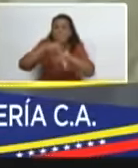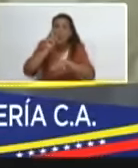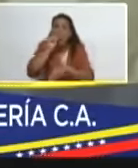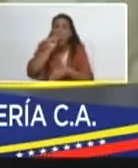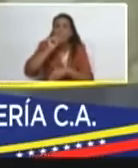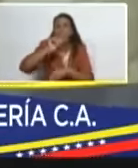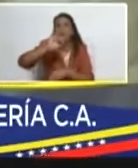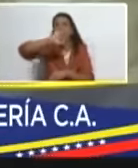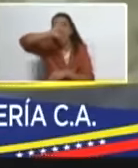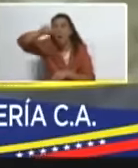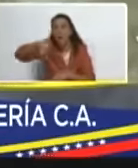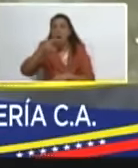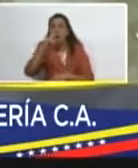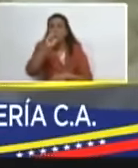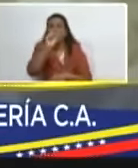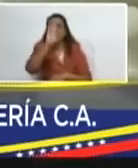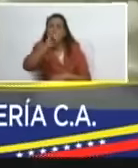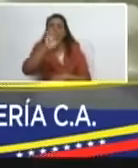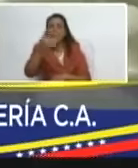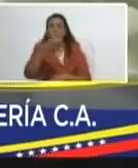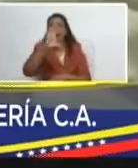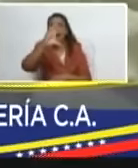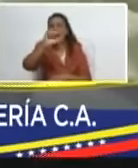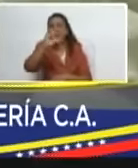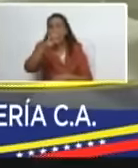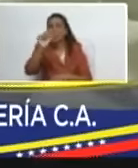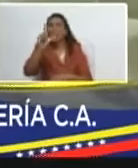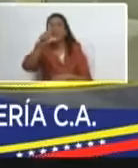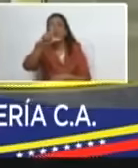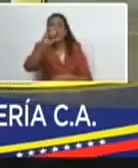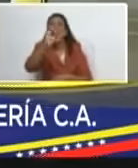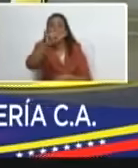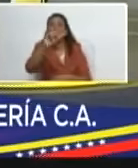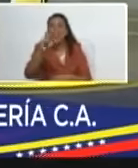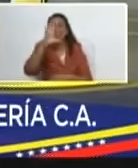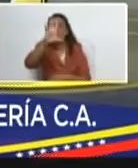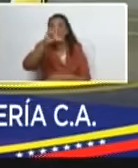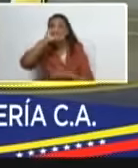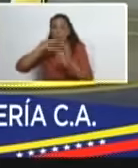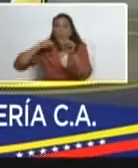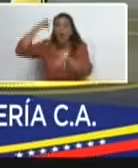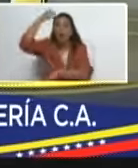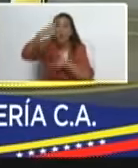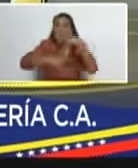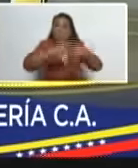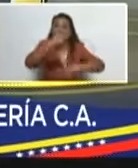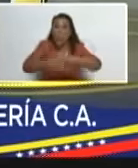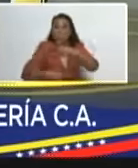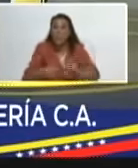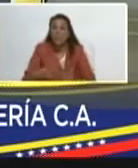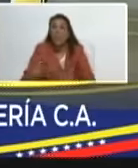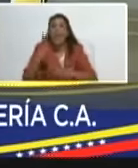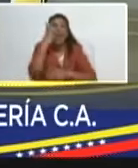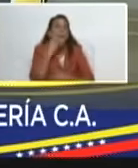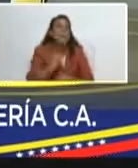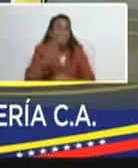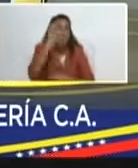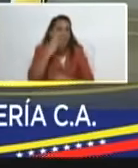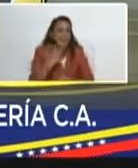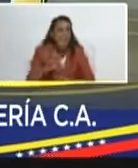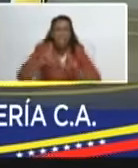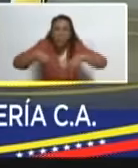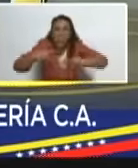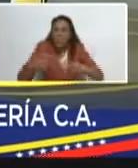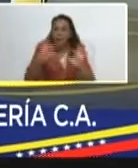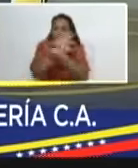Carlos Loyo, a todo el equipo. Saludamos desde Falcón estos 5 años de los miércoles productivos y ver esta experiencia hoy